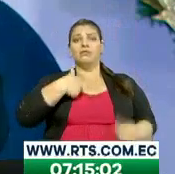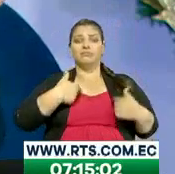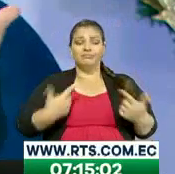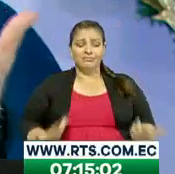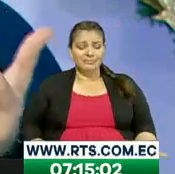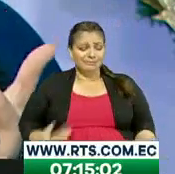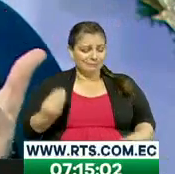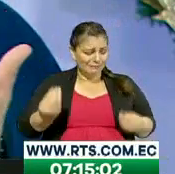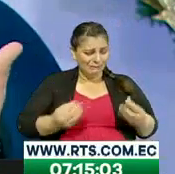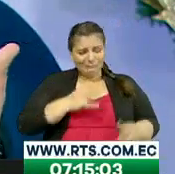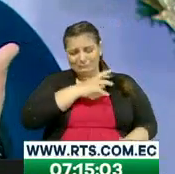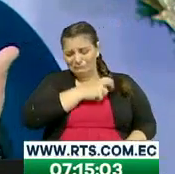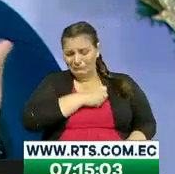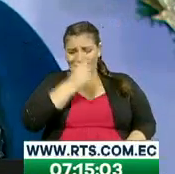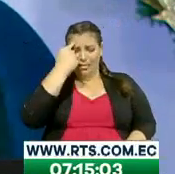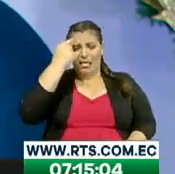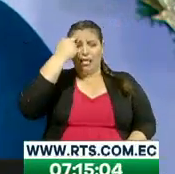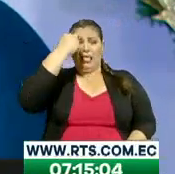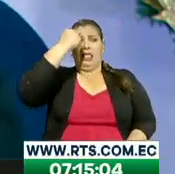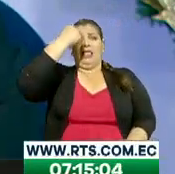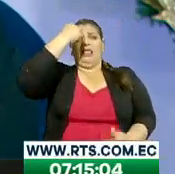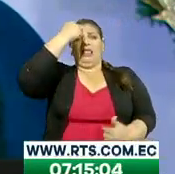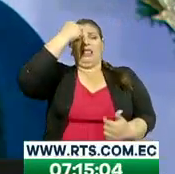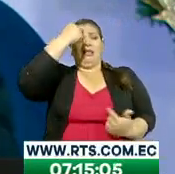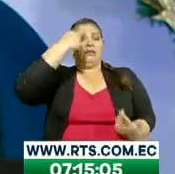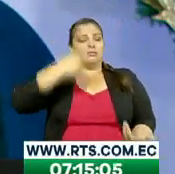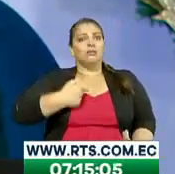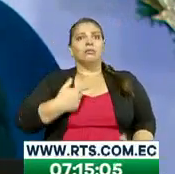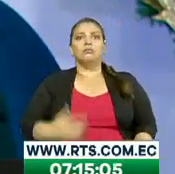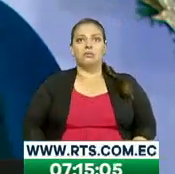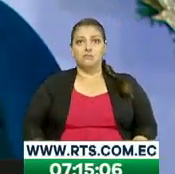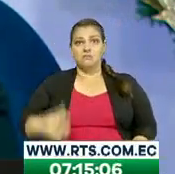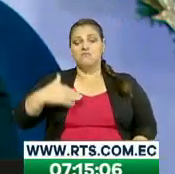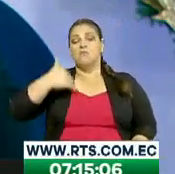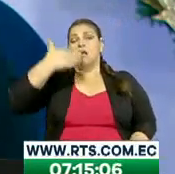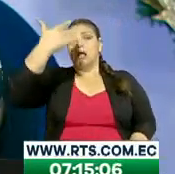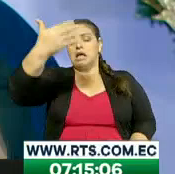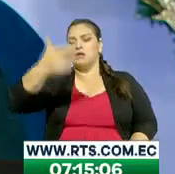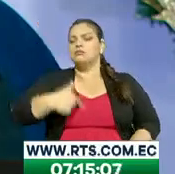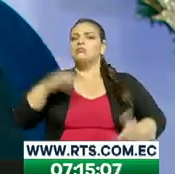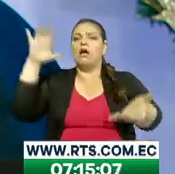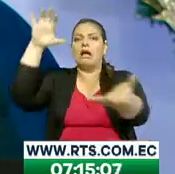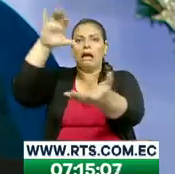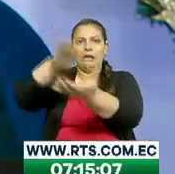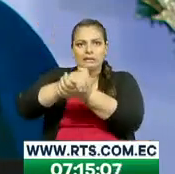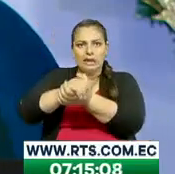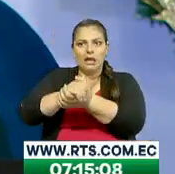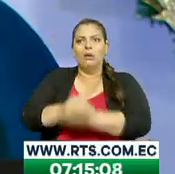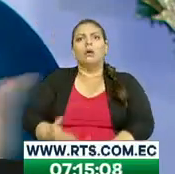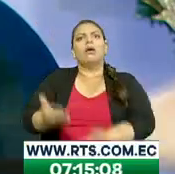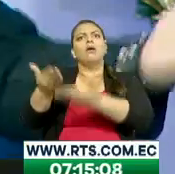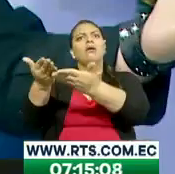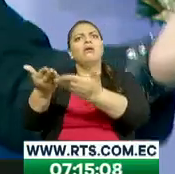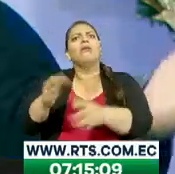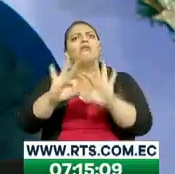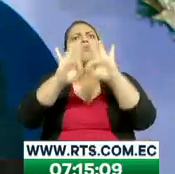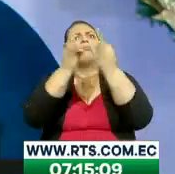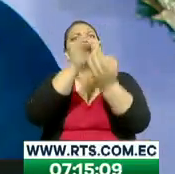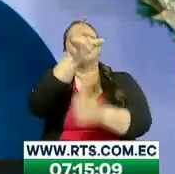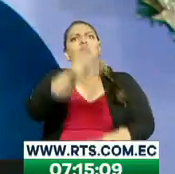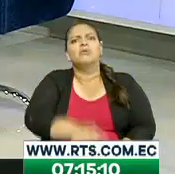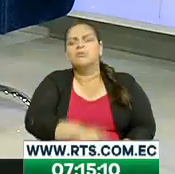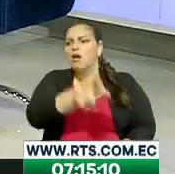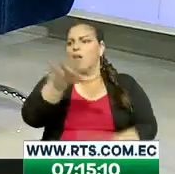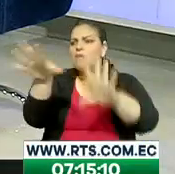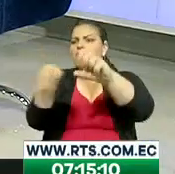cómo sanar, voy a tener una solución. Entonces decidí con Ricardo convertirnos en ese referente, en esa voz, para darle voz a los que no tienen